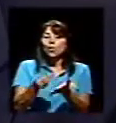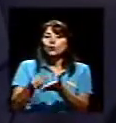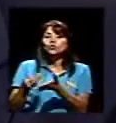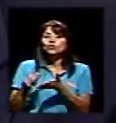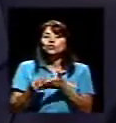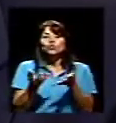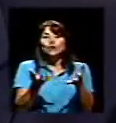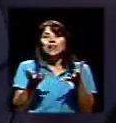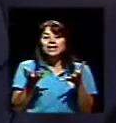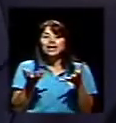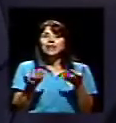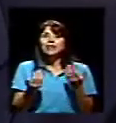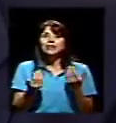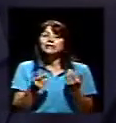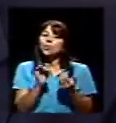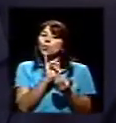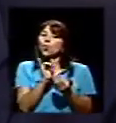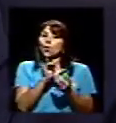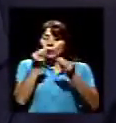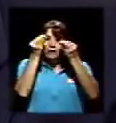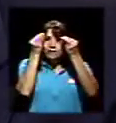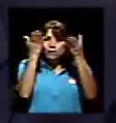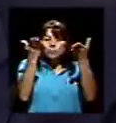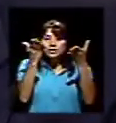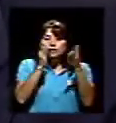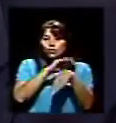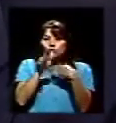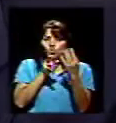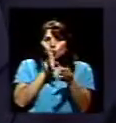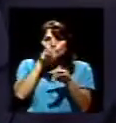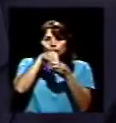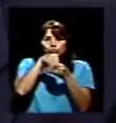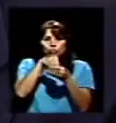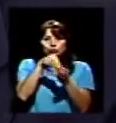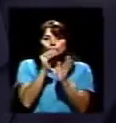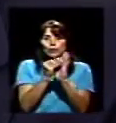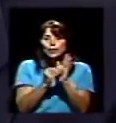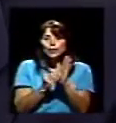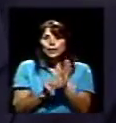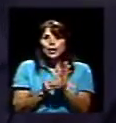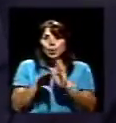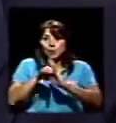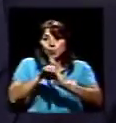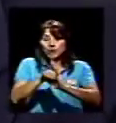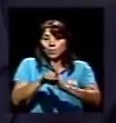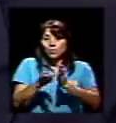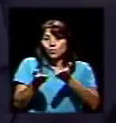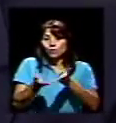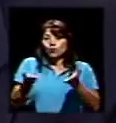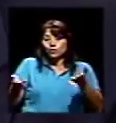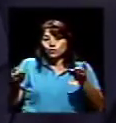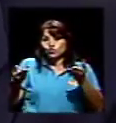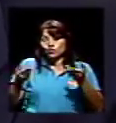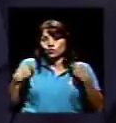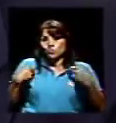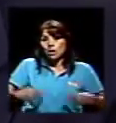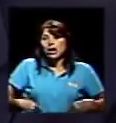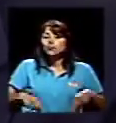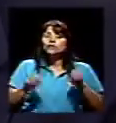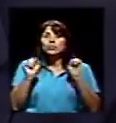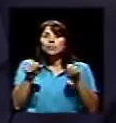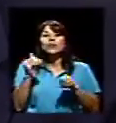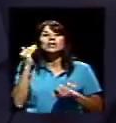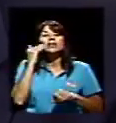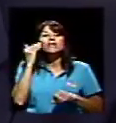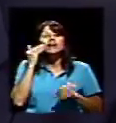registro donde, por ejemplo, el recurso humano se puede imputar específicamente a cuál servicio, a qué tipo de